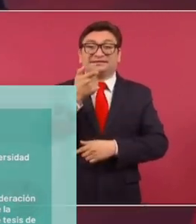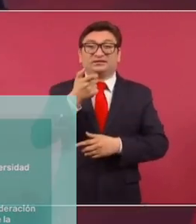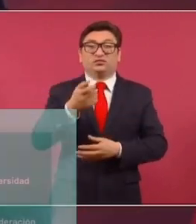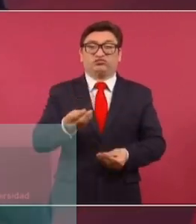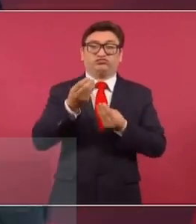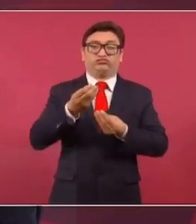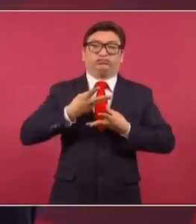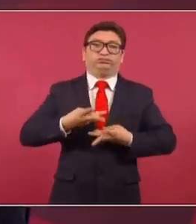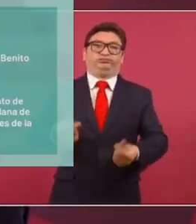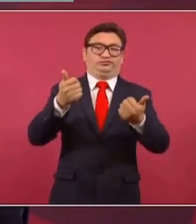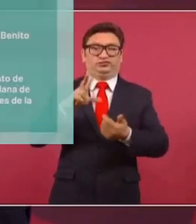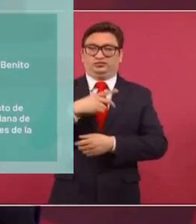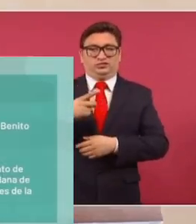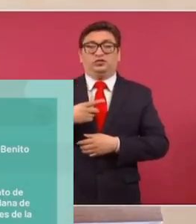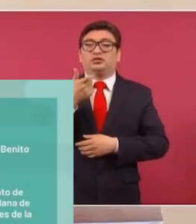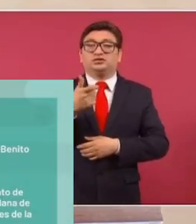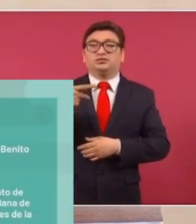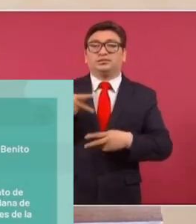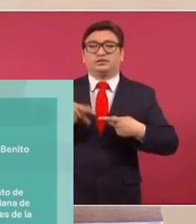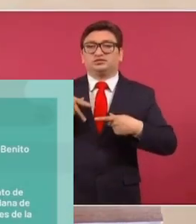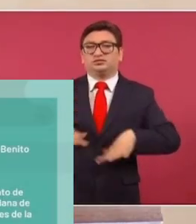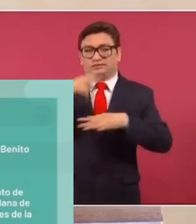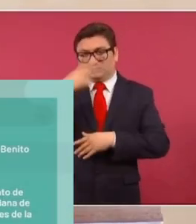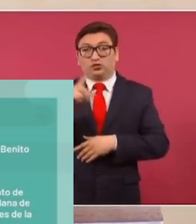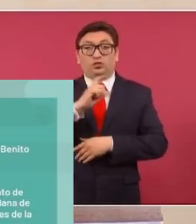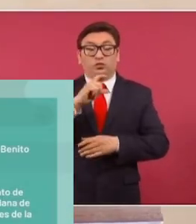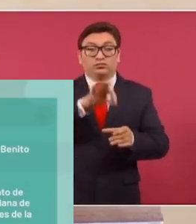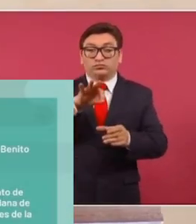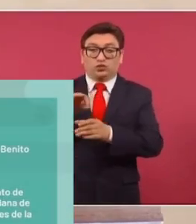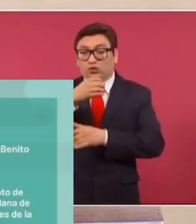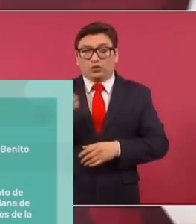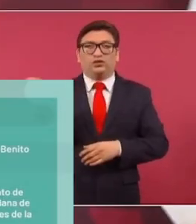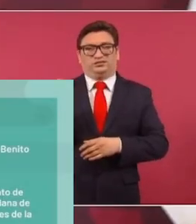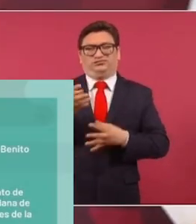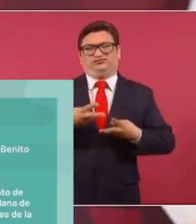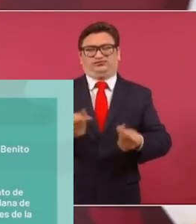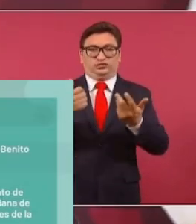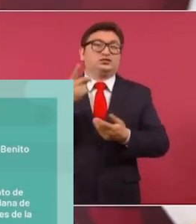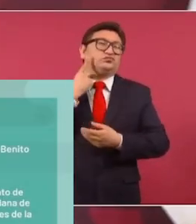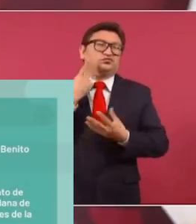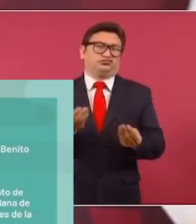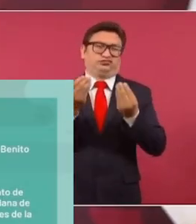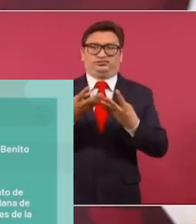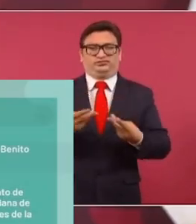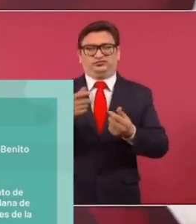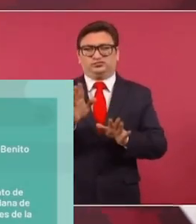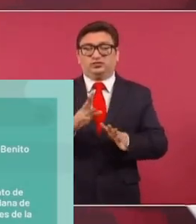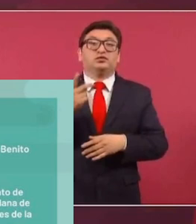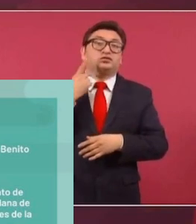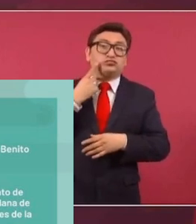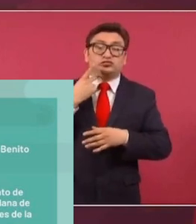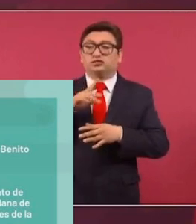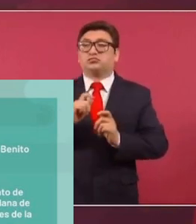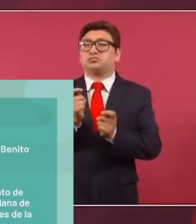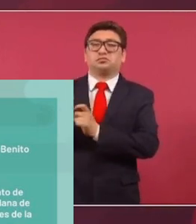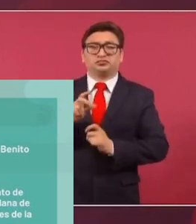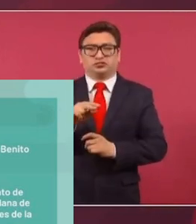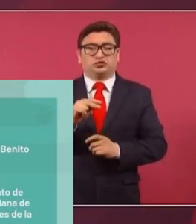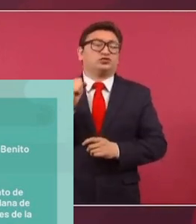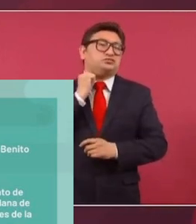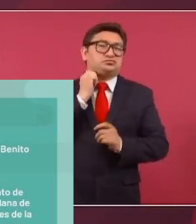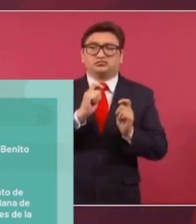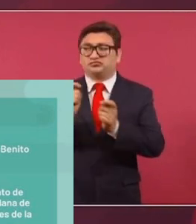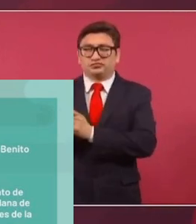dinero del pueblo en la organización de las elecciones, que no haya tantos diputados, que no existan diputados plurinominales ni